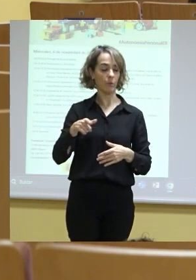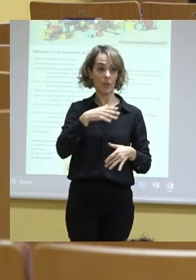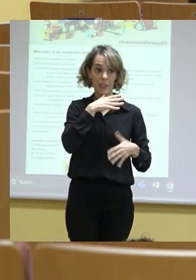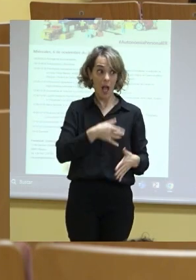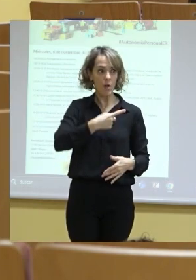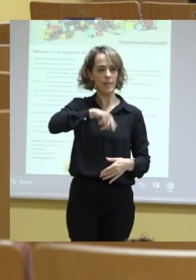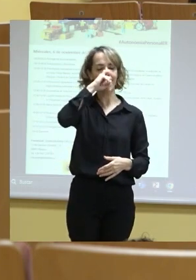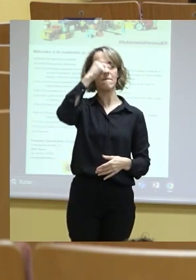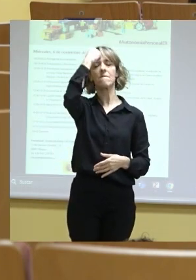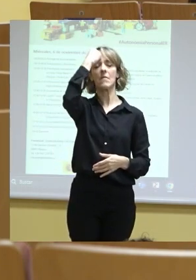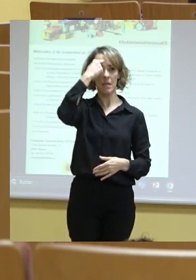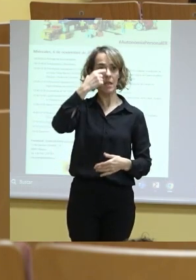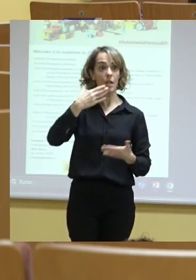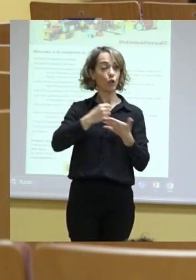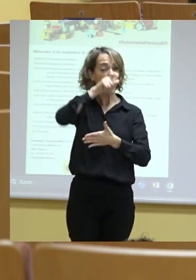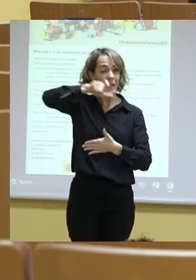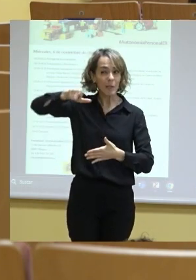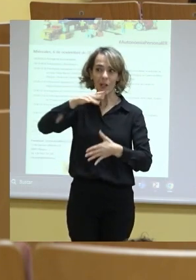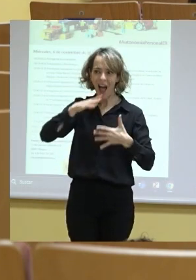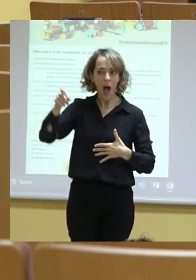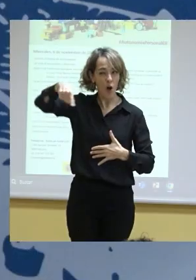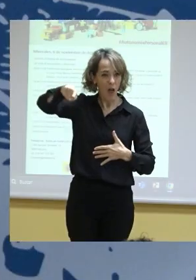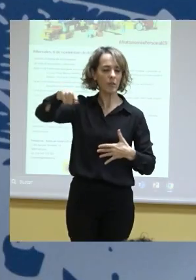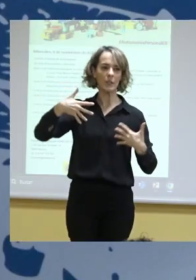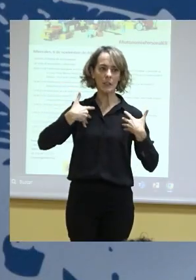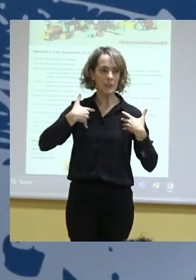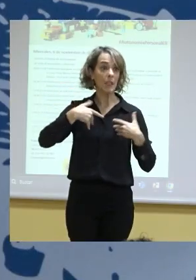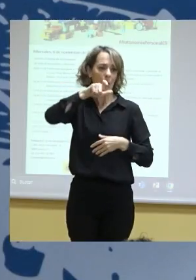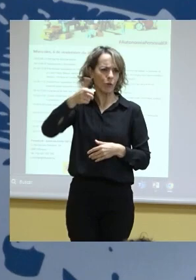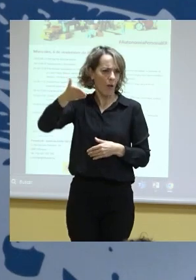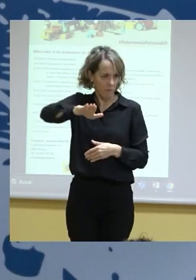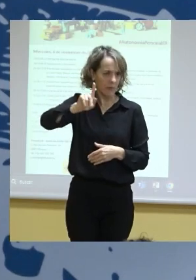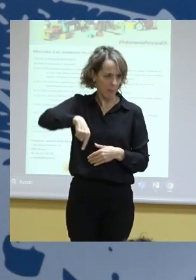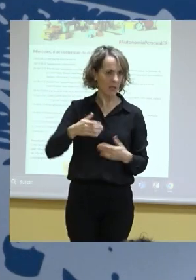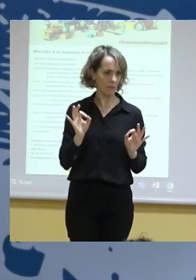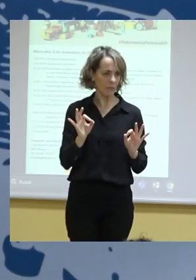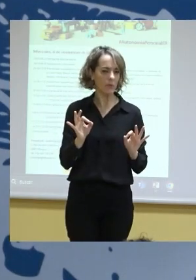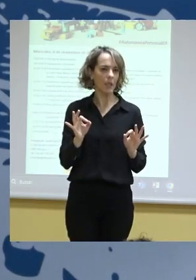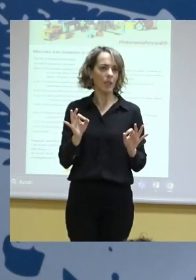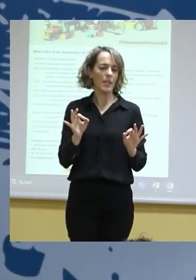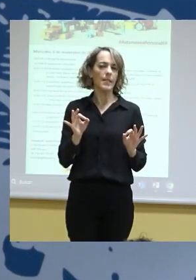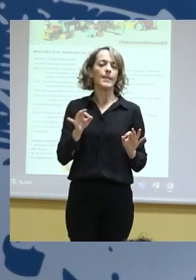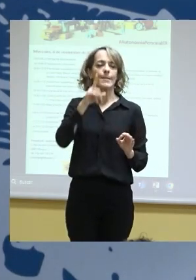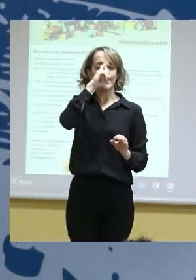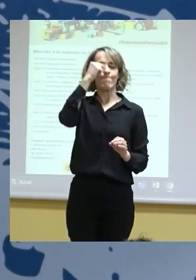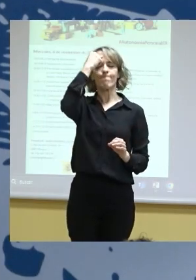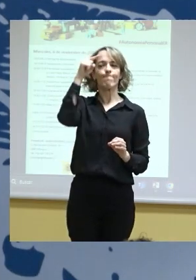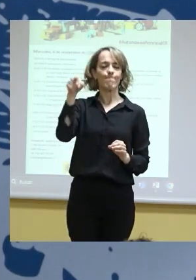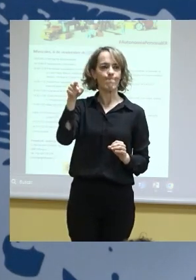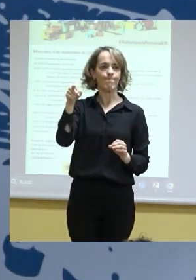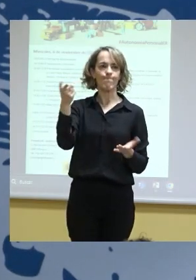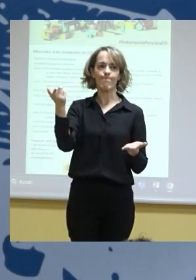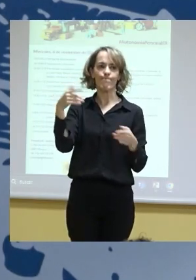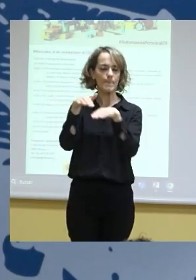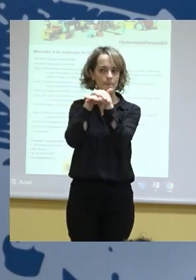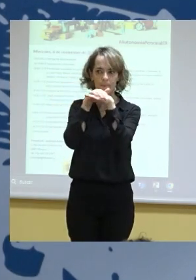en este caso de todas las personas que lo están pasando mal, de las personas que han fallecido, por supuesto, pues las condolencias para todo el